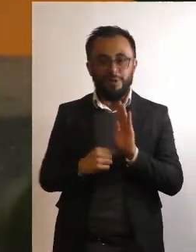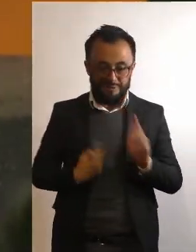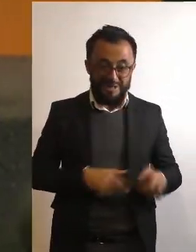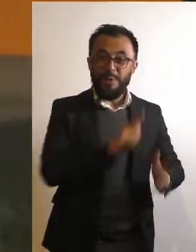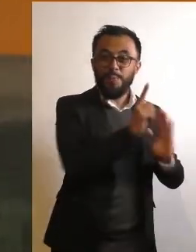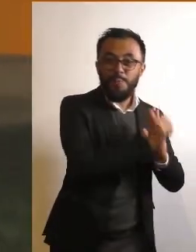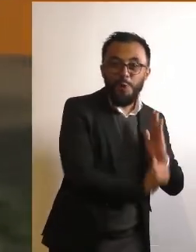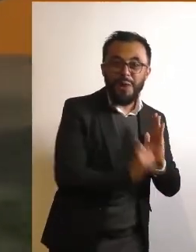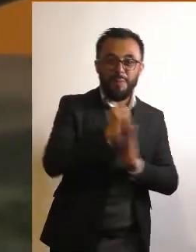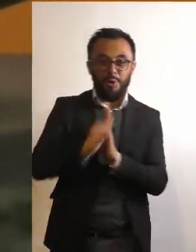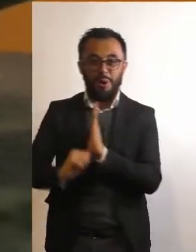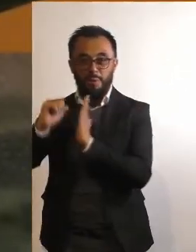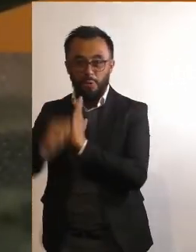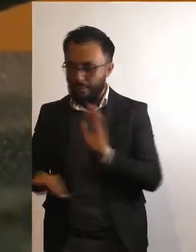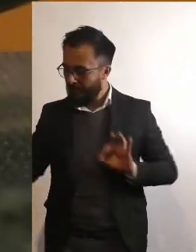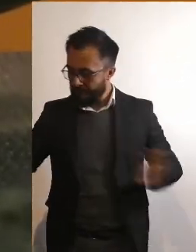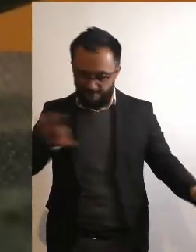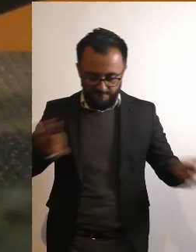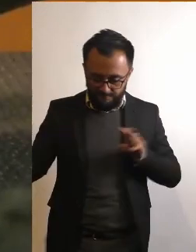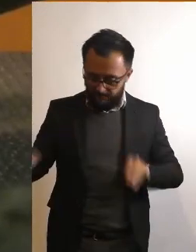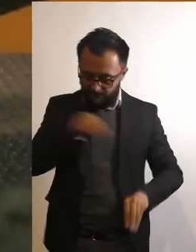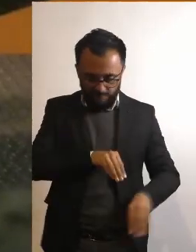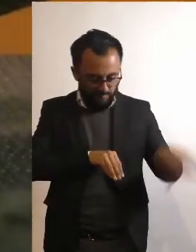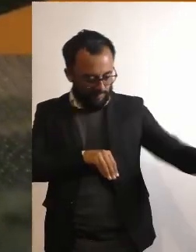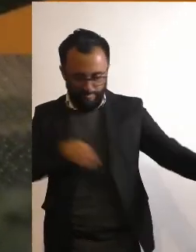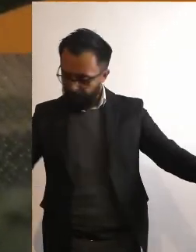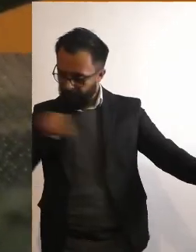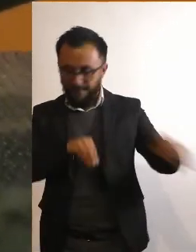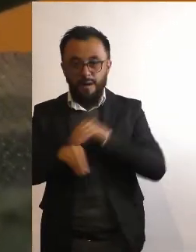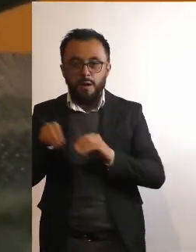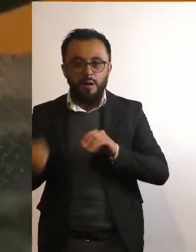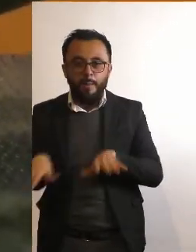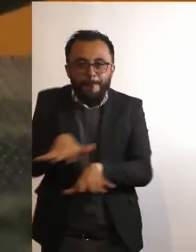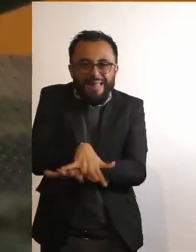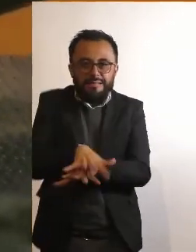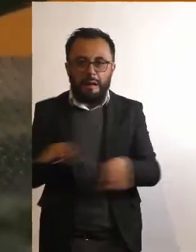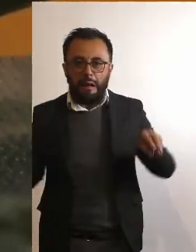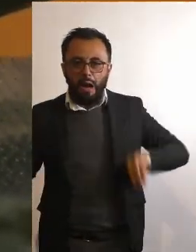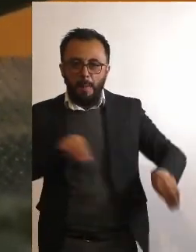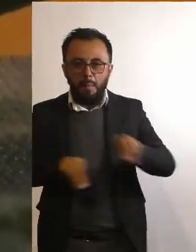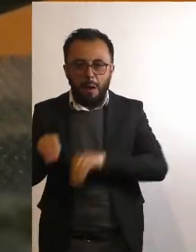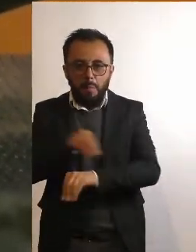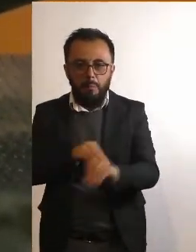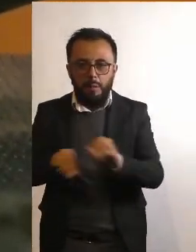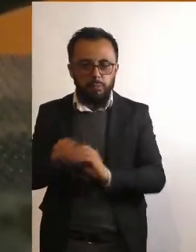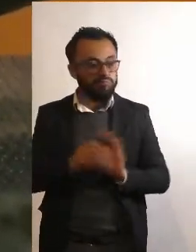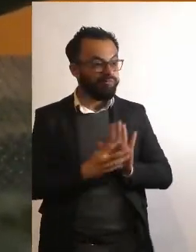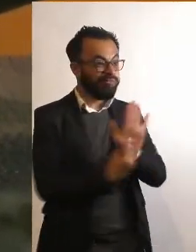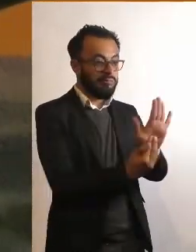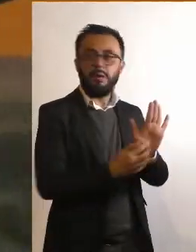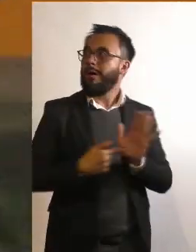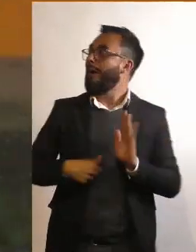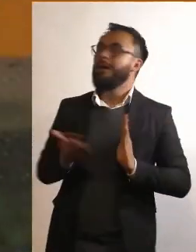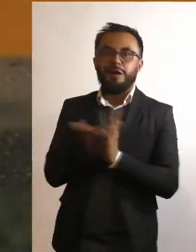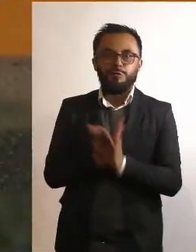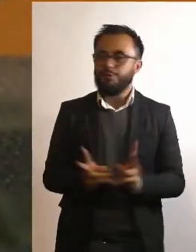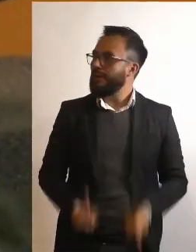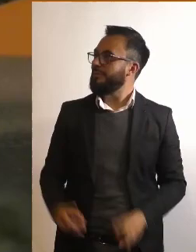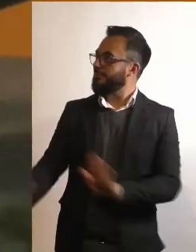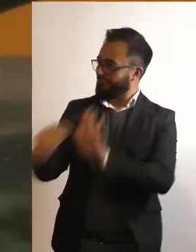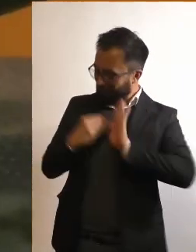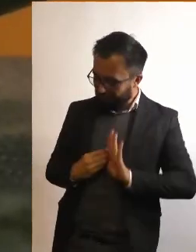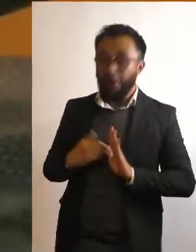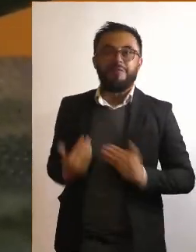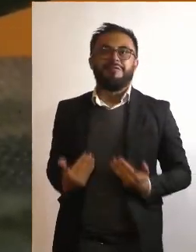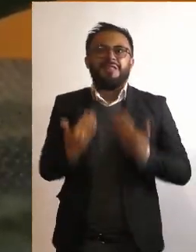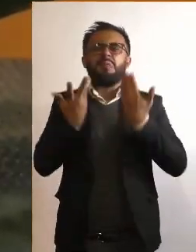la universidad va a permitir que los estudiantes se enfoquen de mejor manera en sus proyectos de vida, en lo que quieren realizar, en los lugares